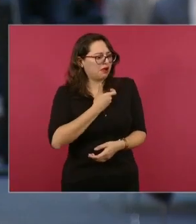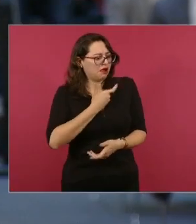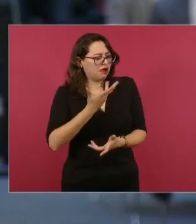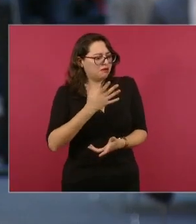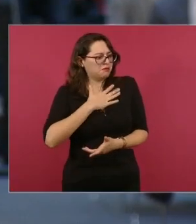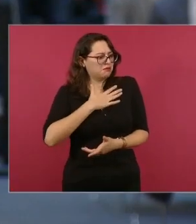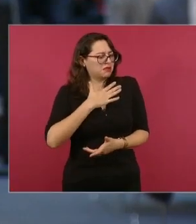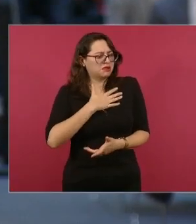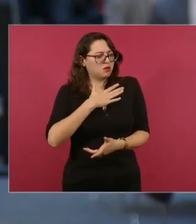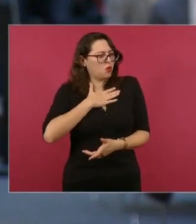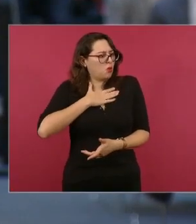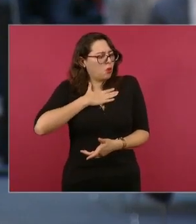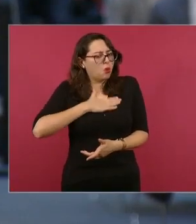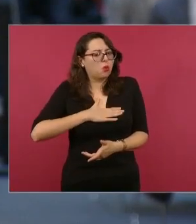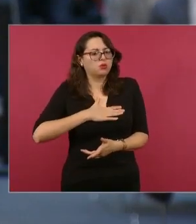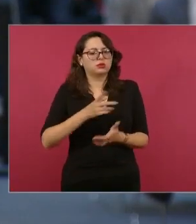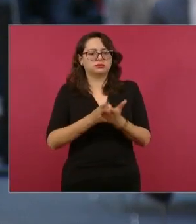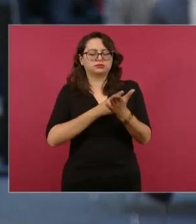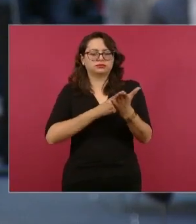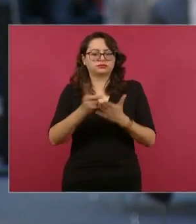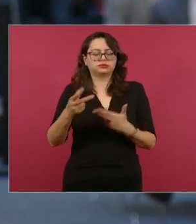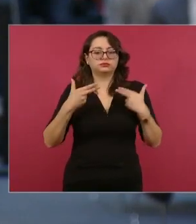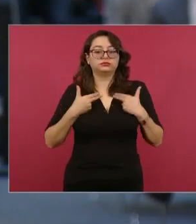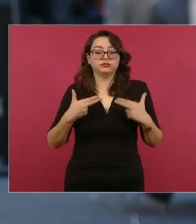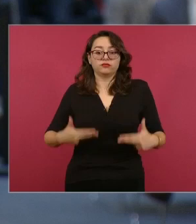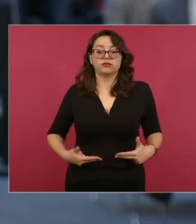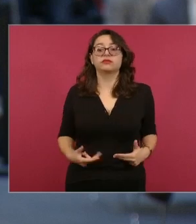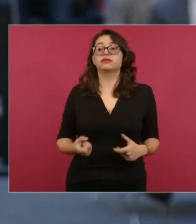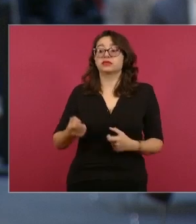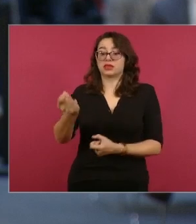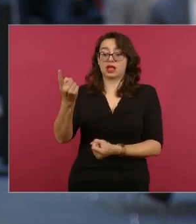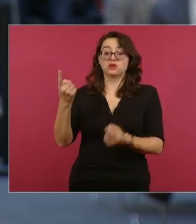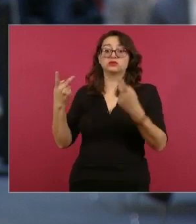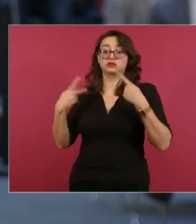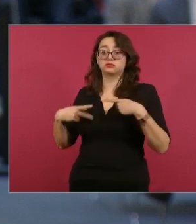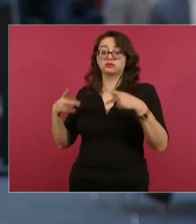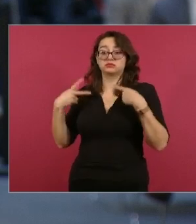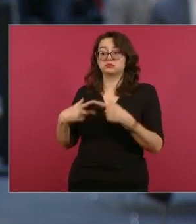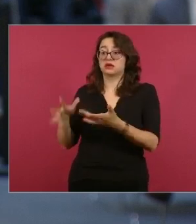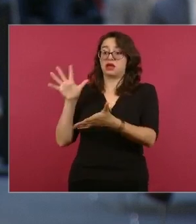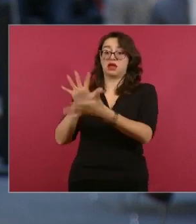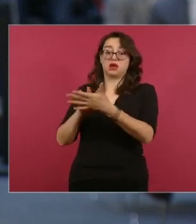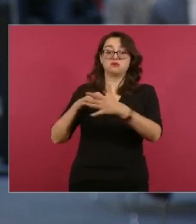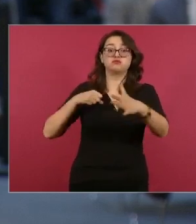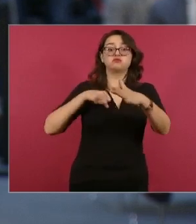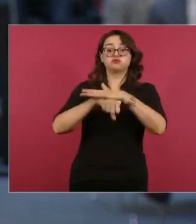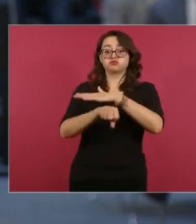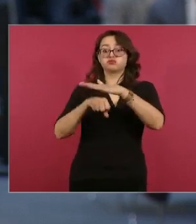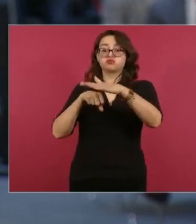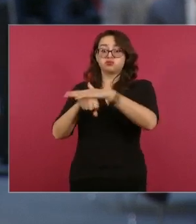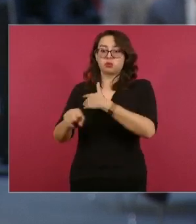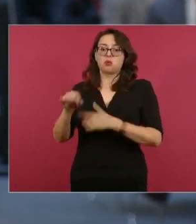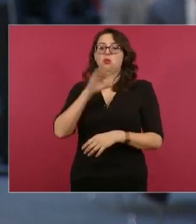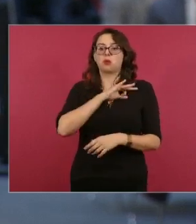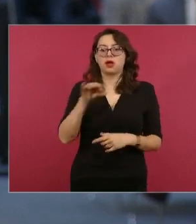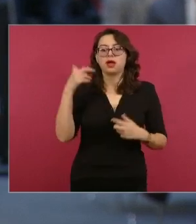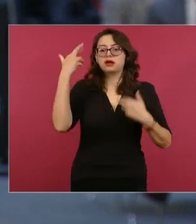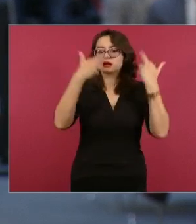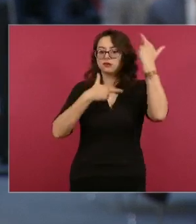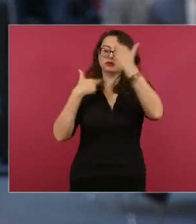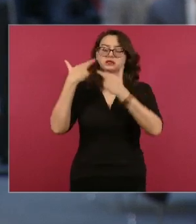humanos, que se les deje de perseguir. Algunos de ellos están encarcelados piden también pues que se